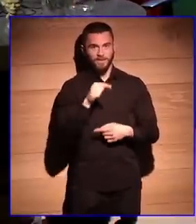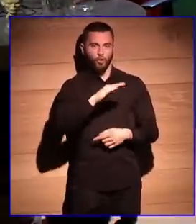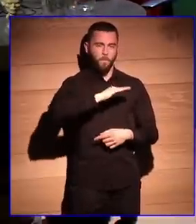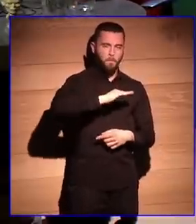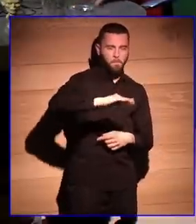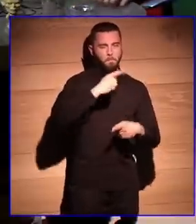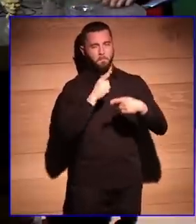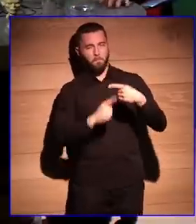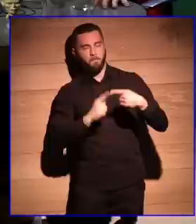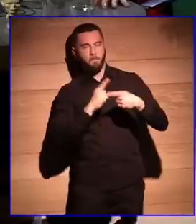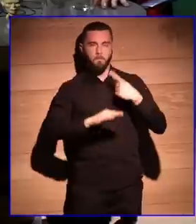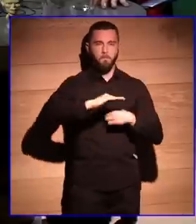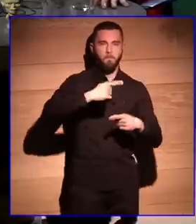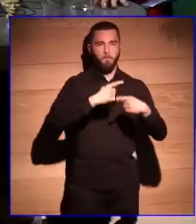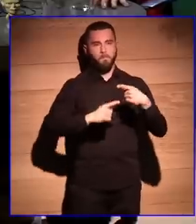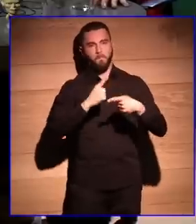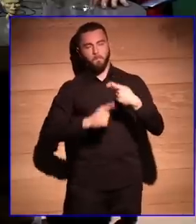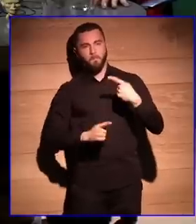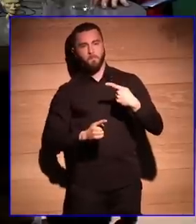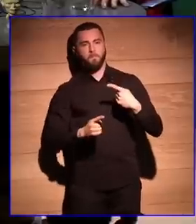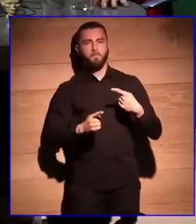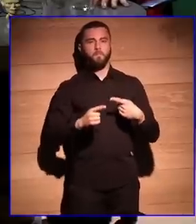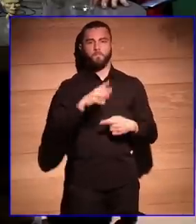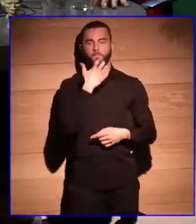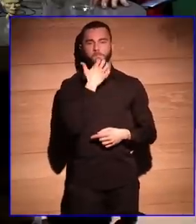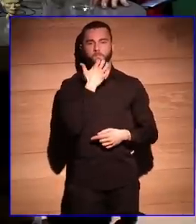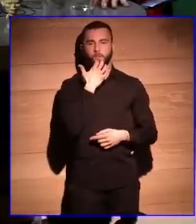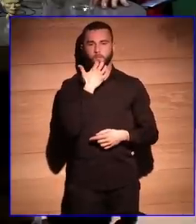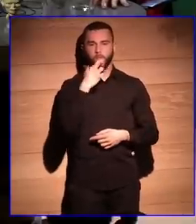semivillanos que en el fondo representan una especie de desencanto, como sucede, por ejemplo, en el